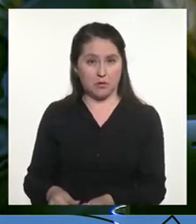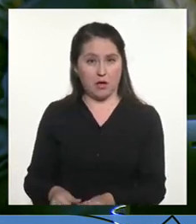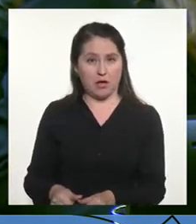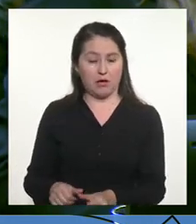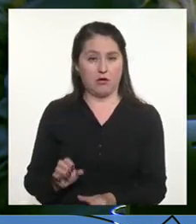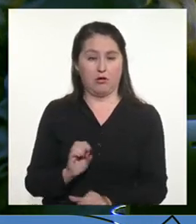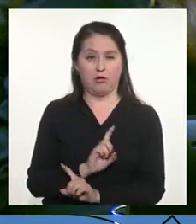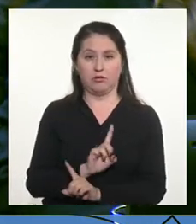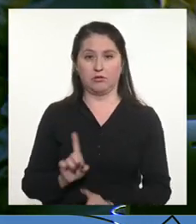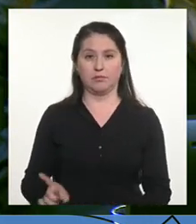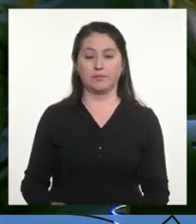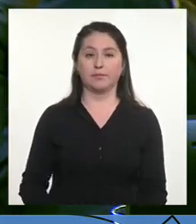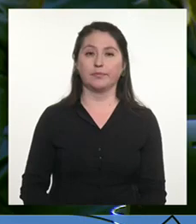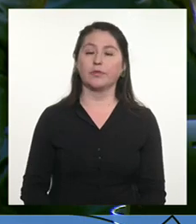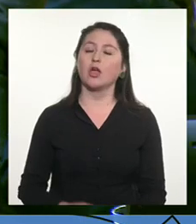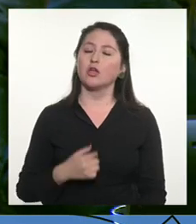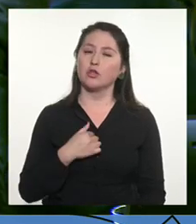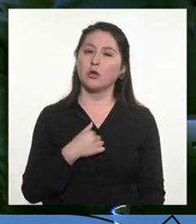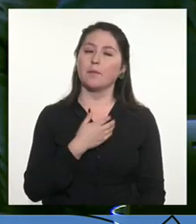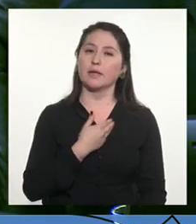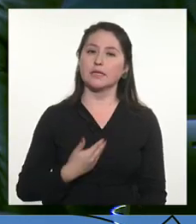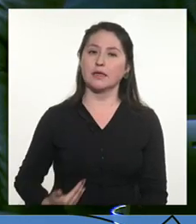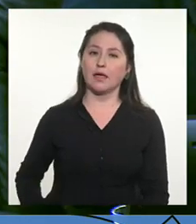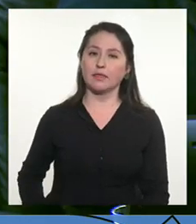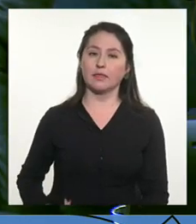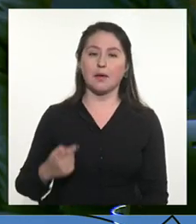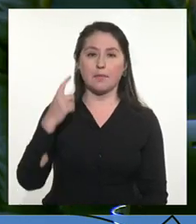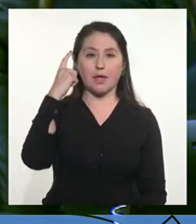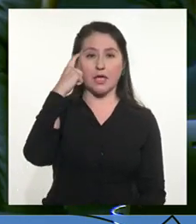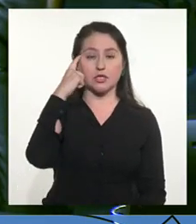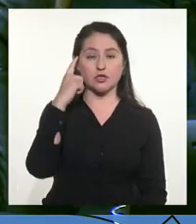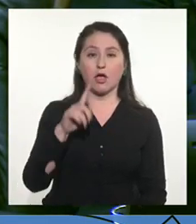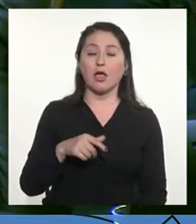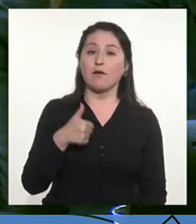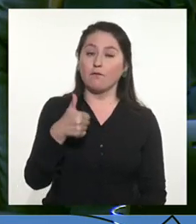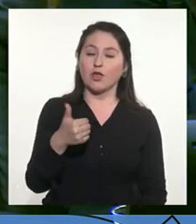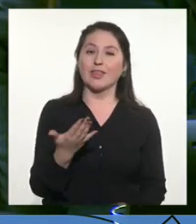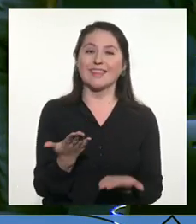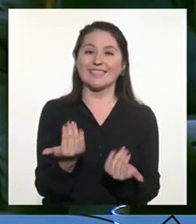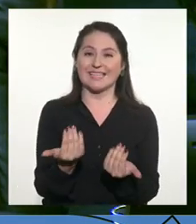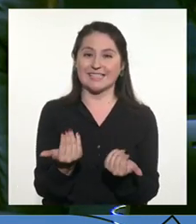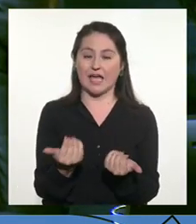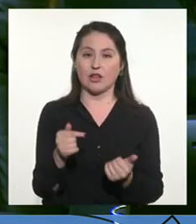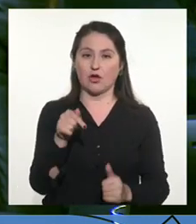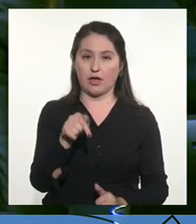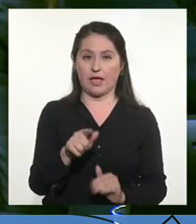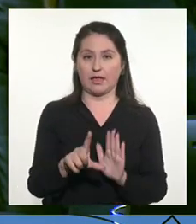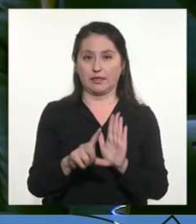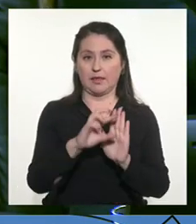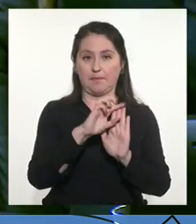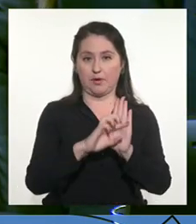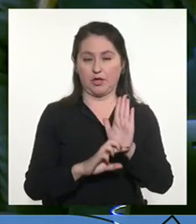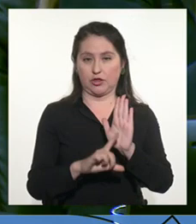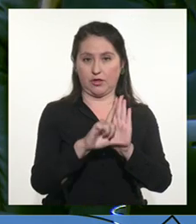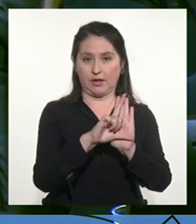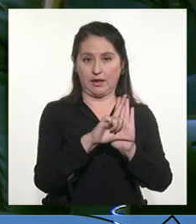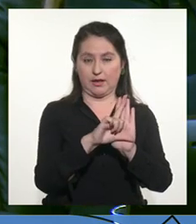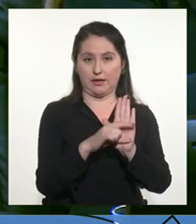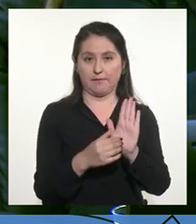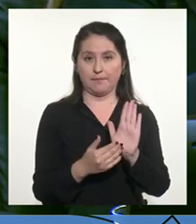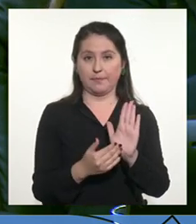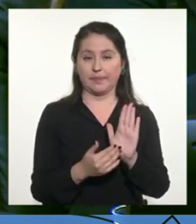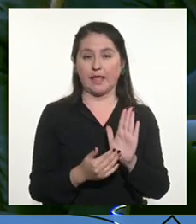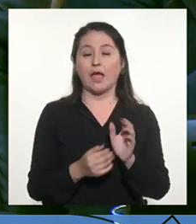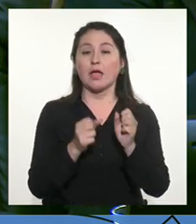por eso presenté yo considero no solamente pertinente y necesario estable de internet puede que comparta con